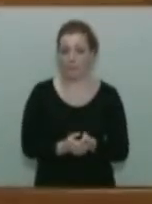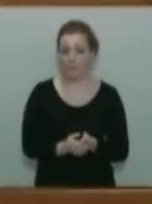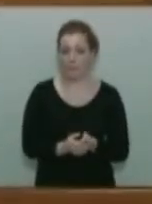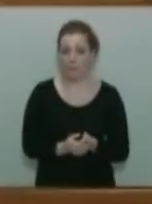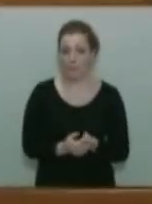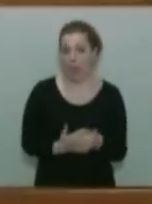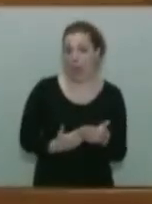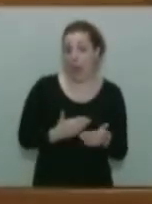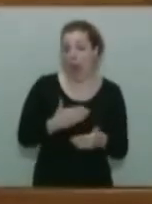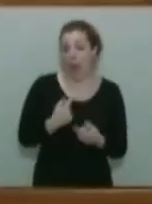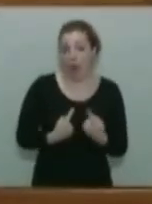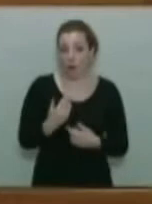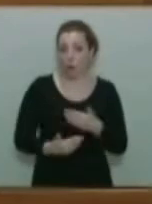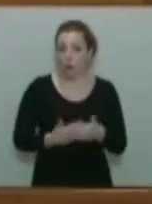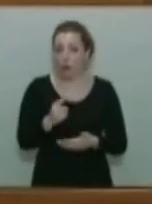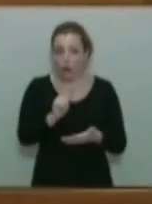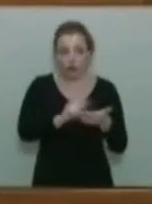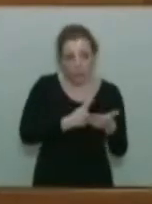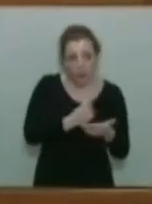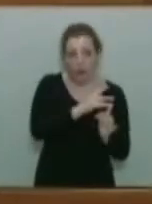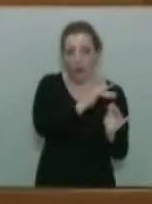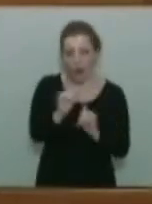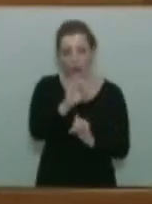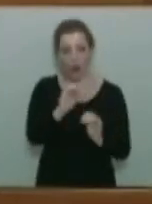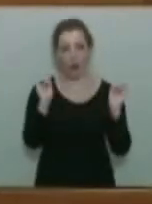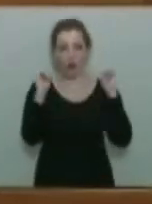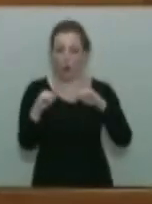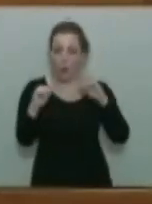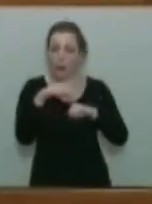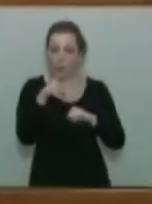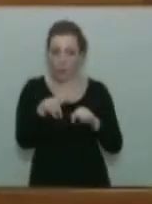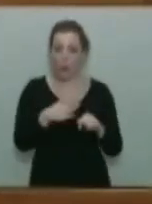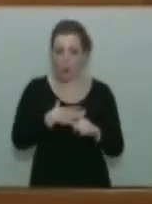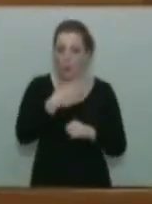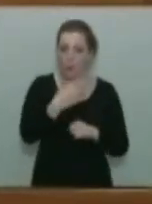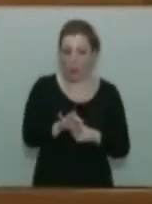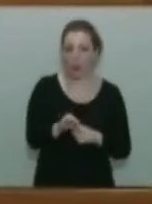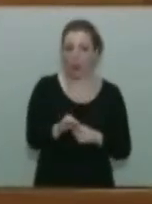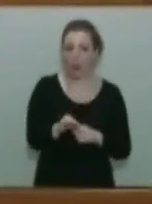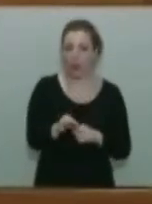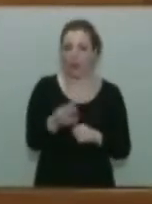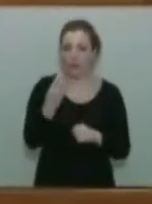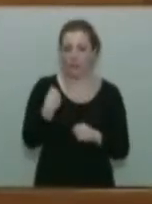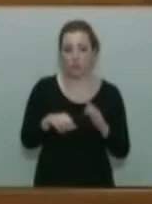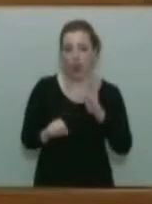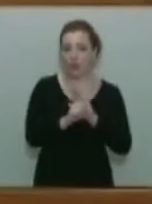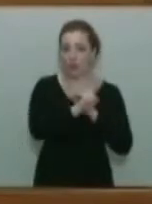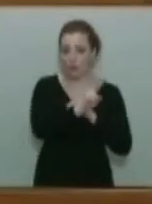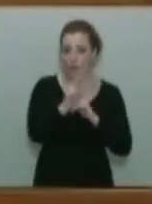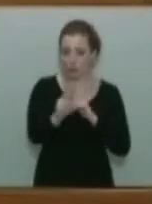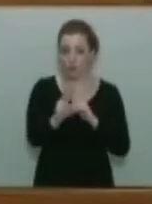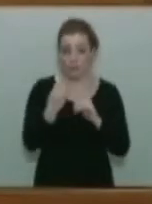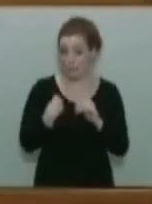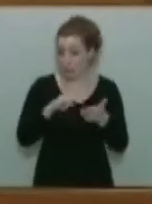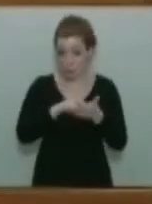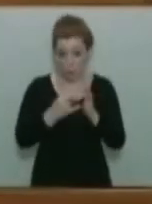algún proceso de contratación, algún convenio que encaja perfectamente en este relato del artículo 22, es precisamente este tipo de planes.